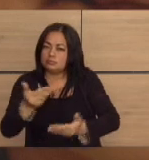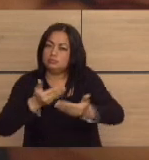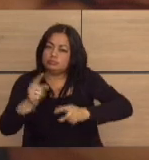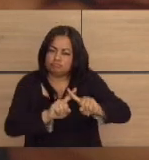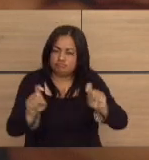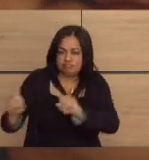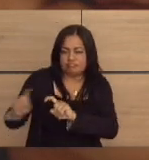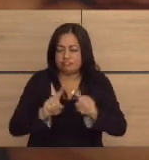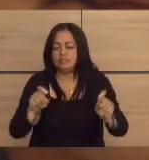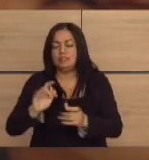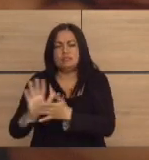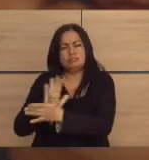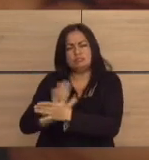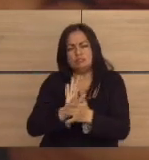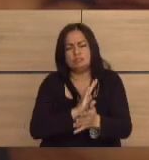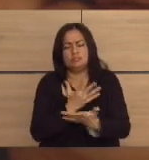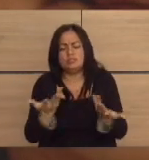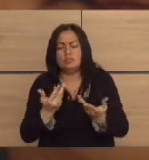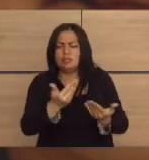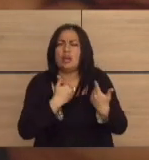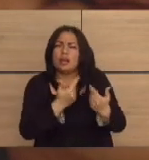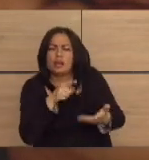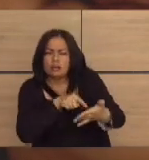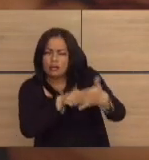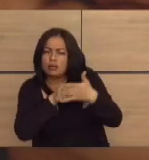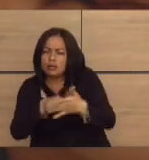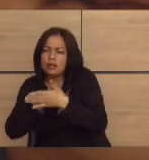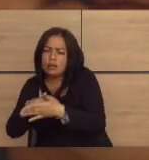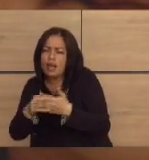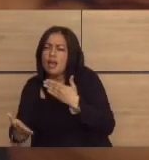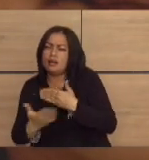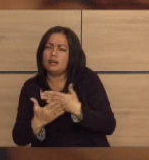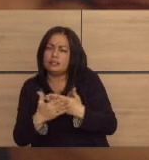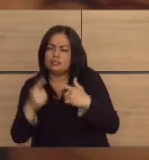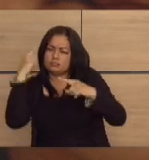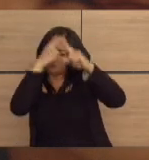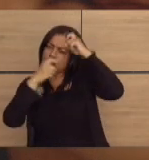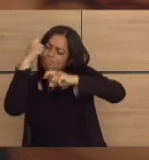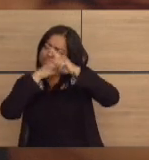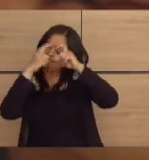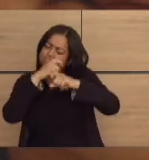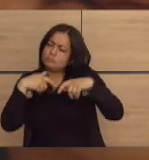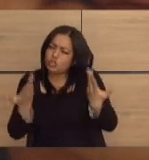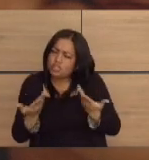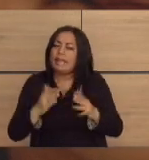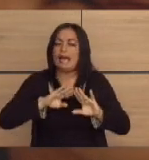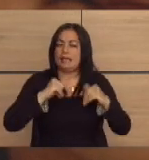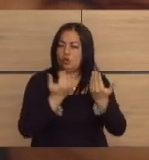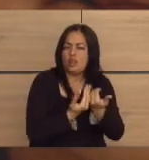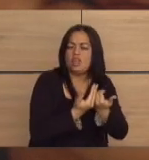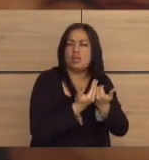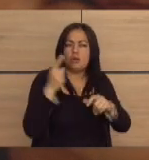mediciones que no solamente nos dan señales, sino que deben acompañar la reflexión en el aula y en las instituciones